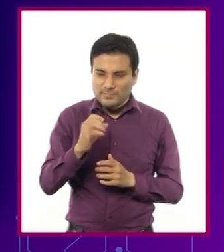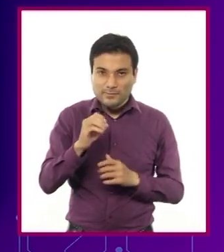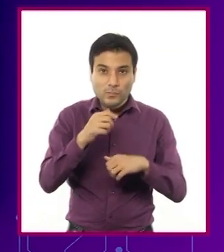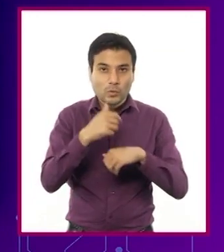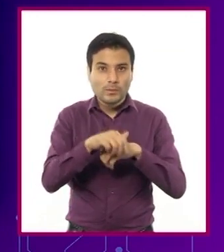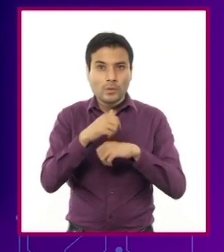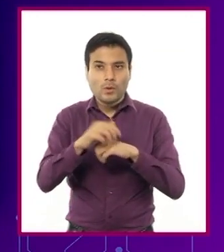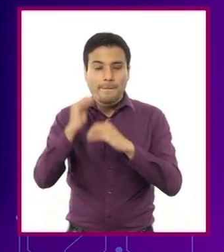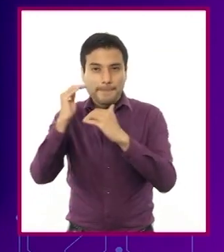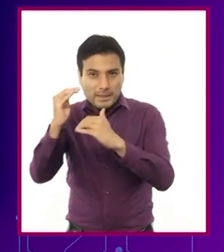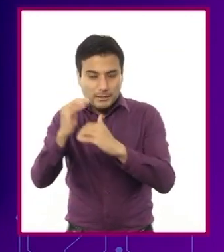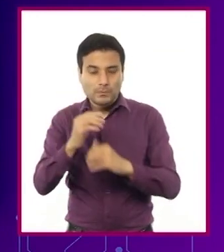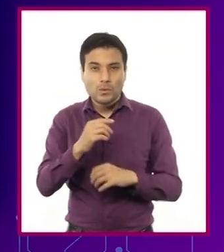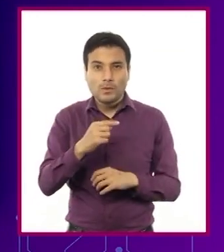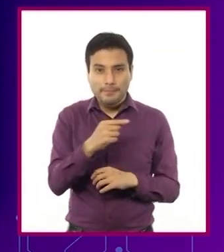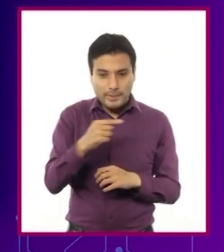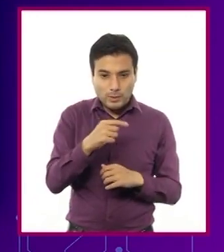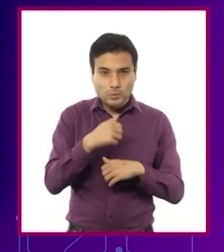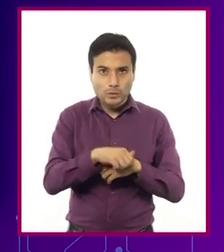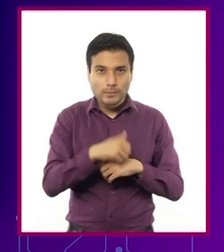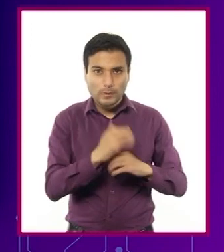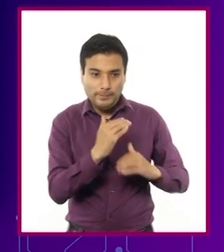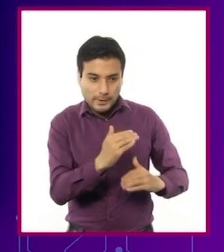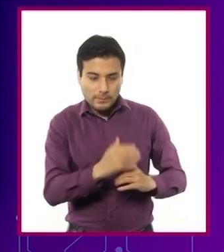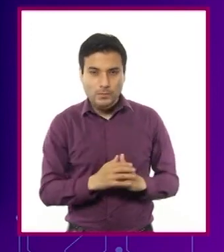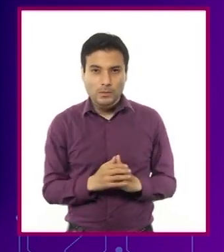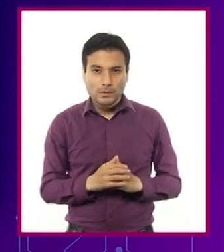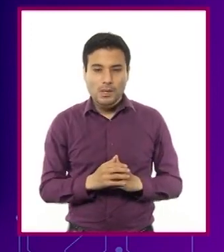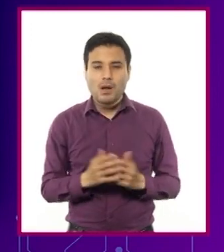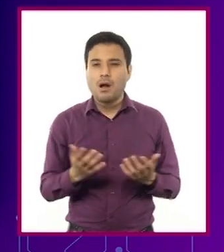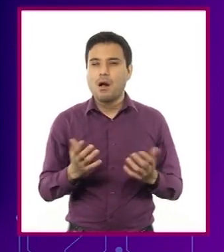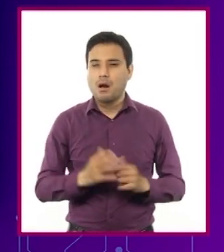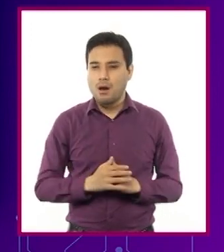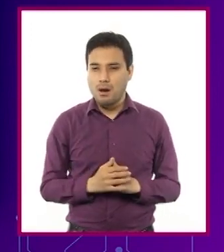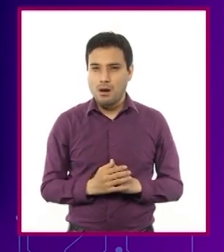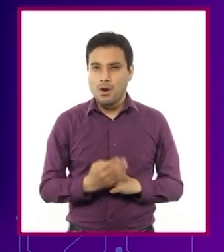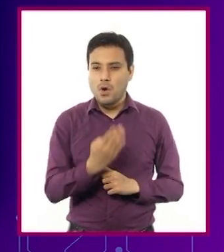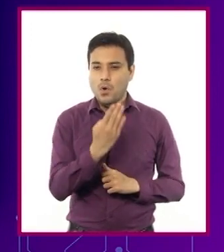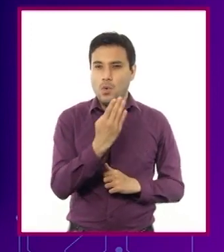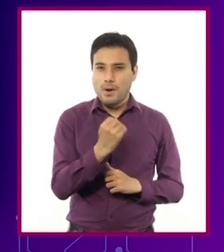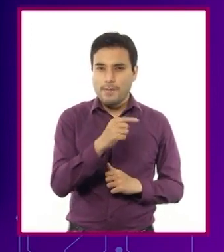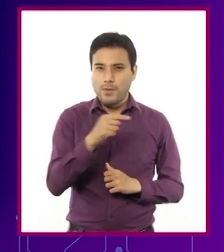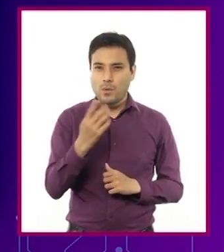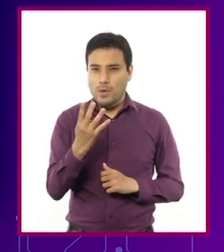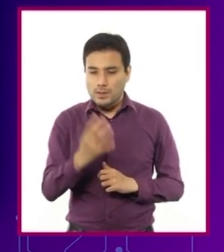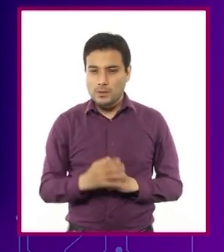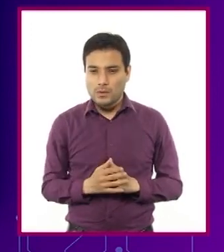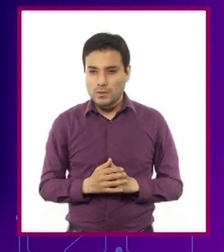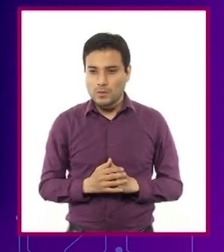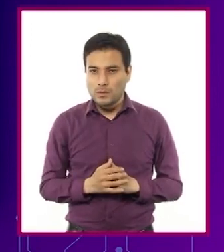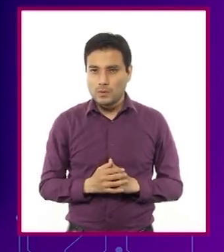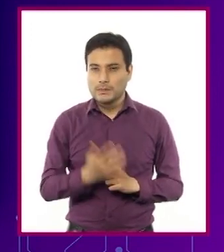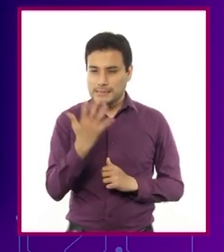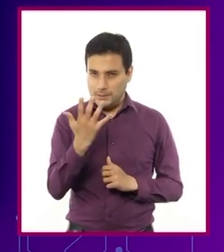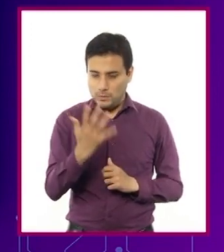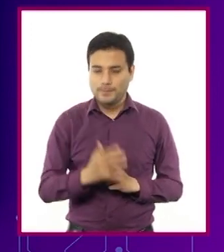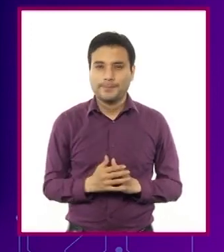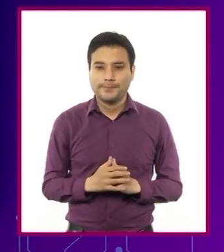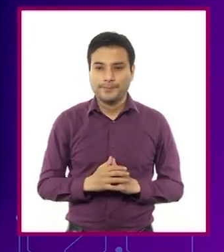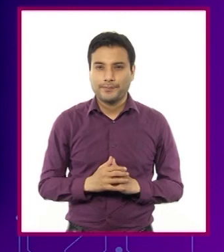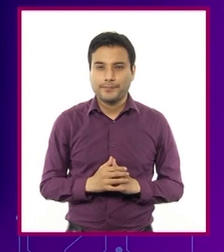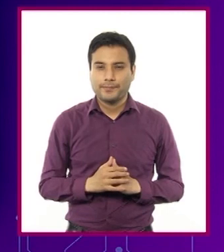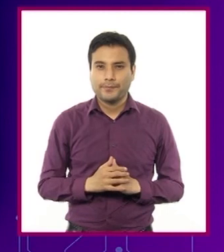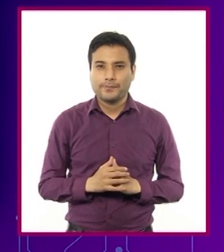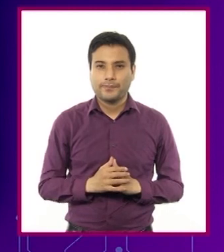valor máximo menos el valor mínimo. Entonces sería 9 menos 4 igual a 5.